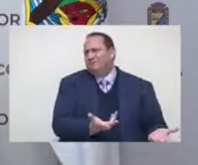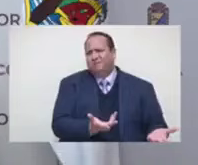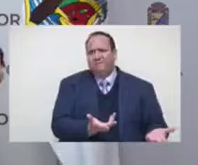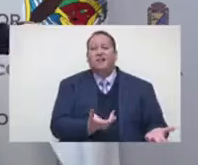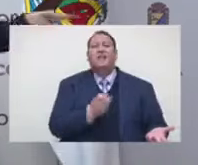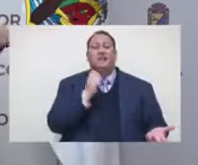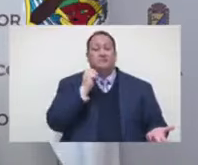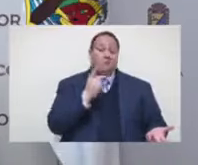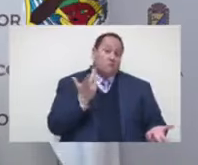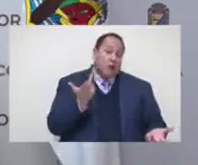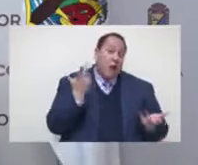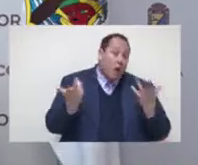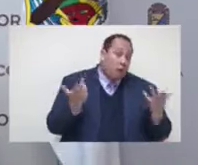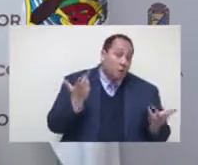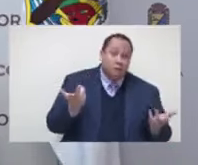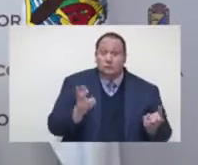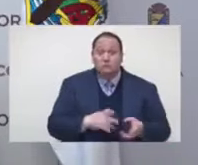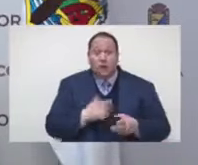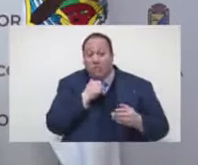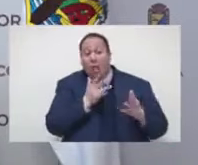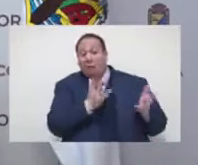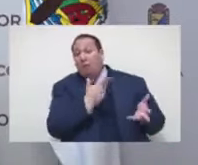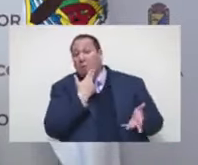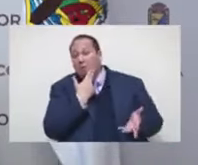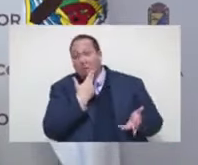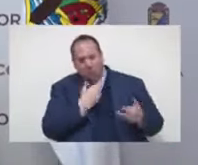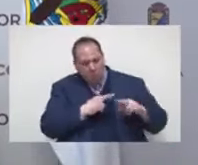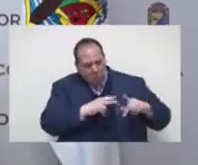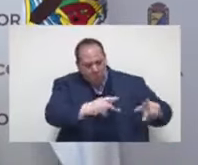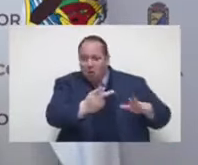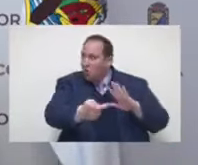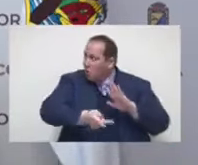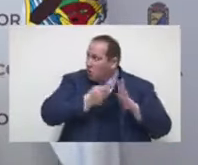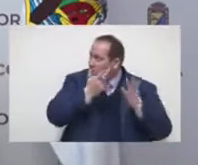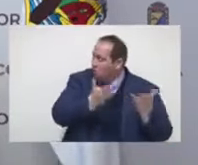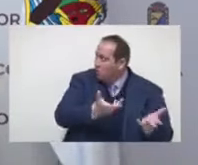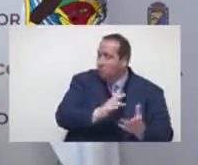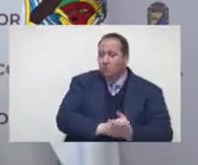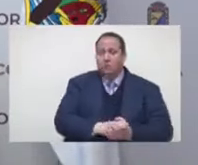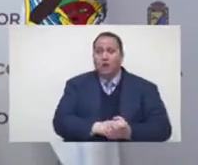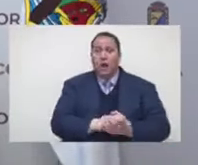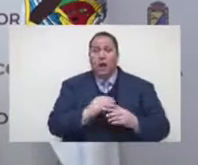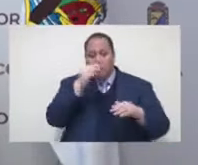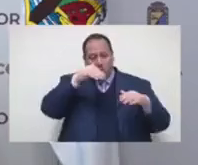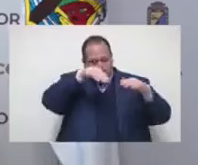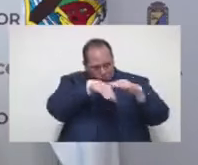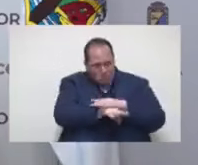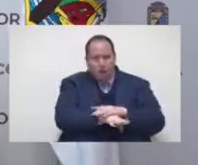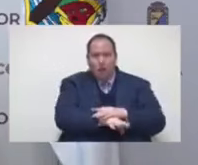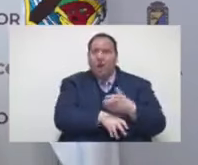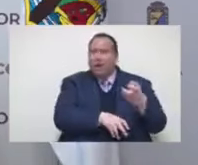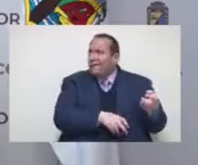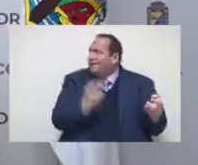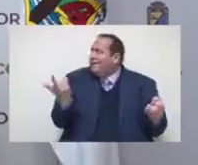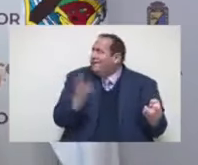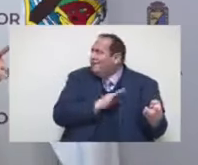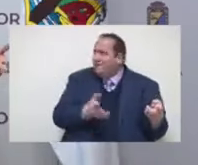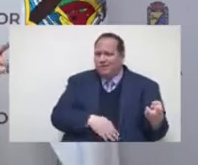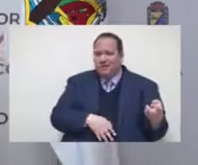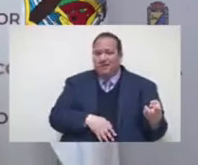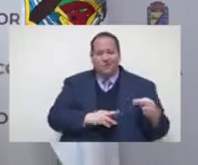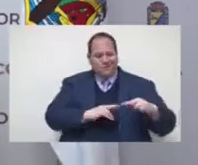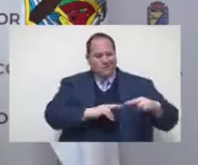sido el caso si no hubiéramos hecho de nuevo el proyecto de entrada a Mexicali. Ese hubiera sido el caso. Sí lo